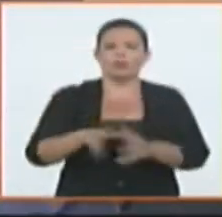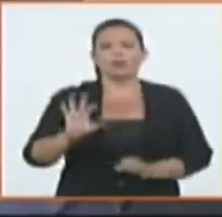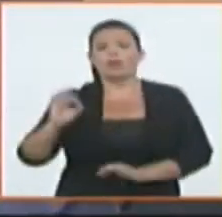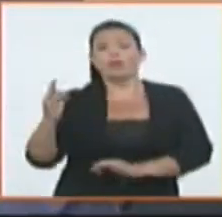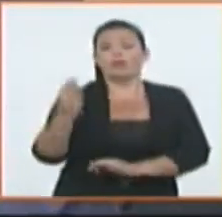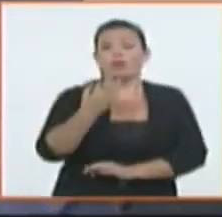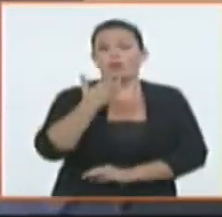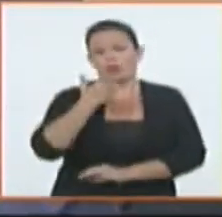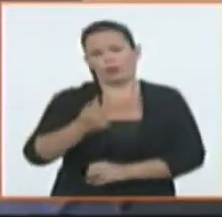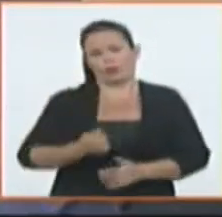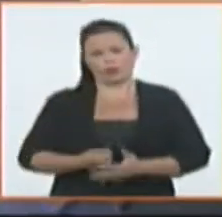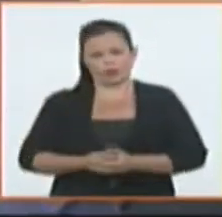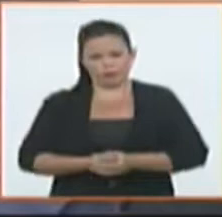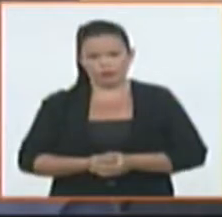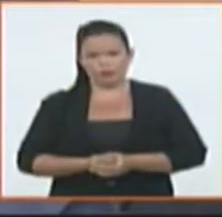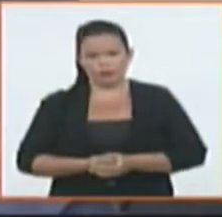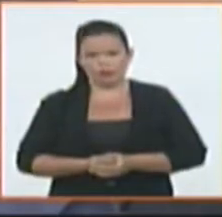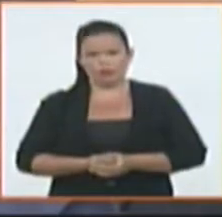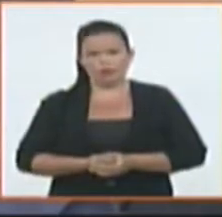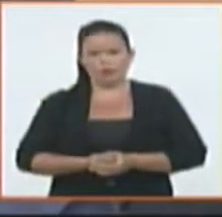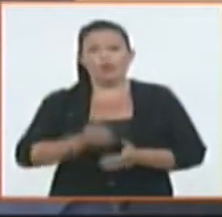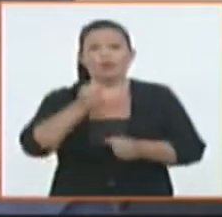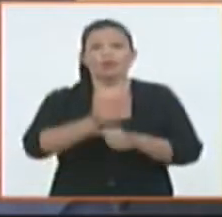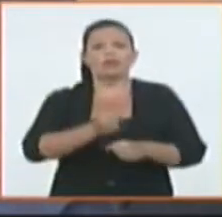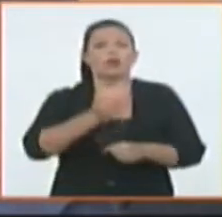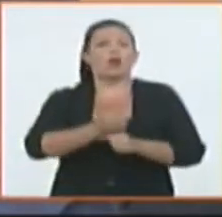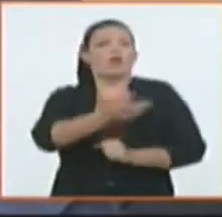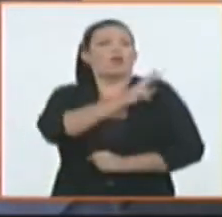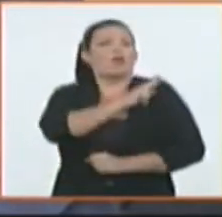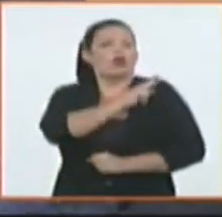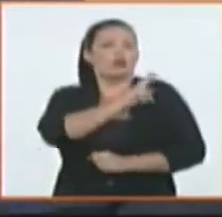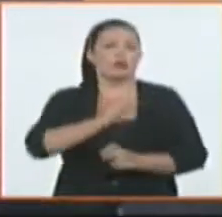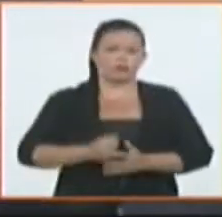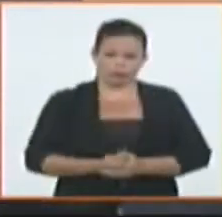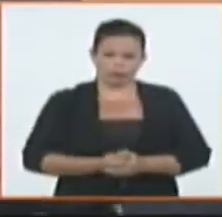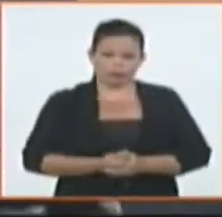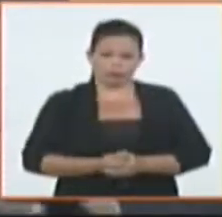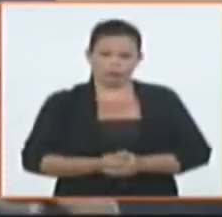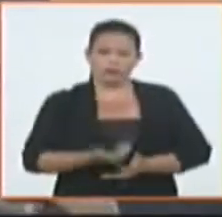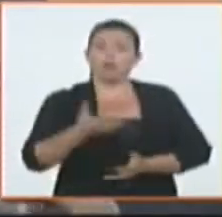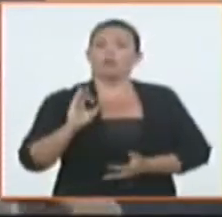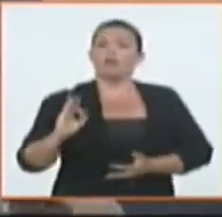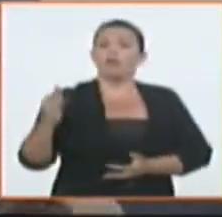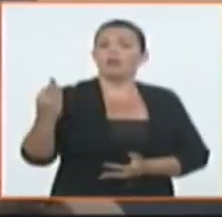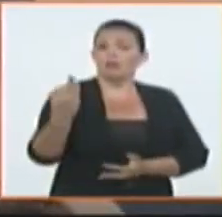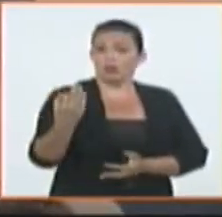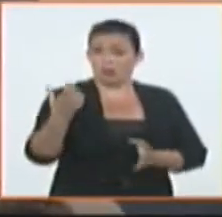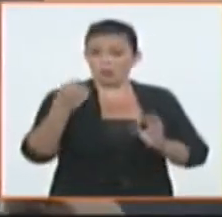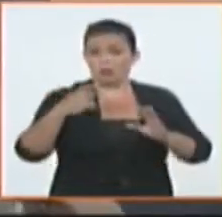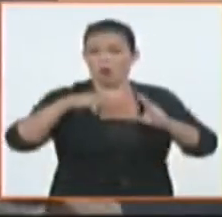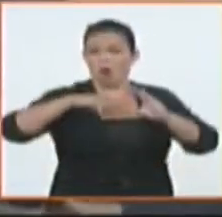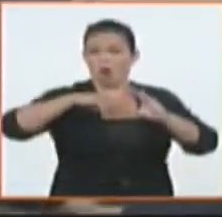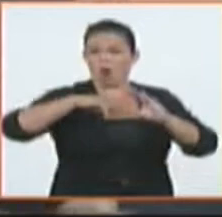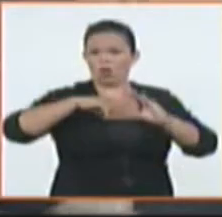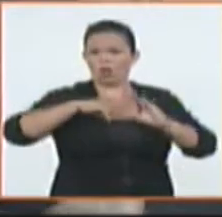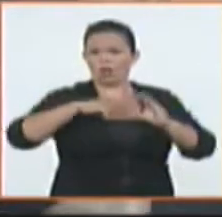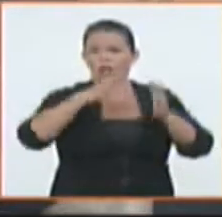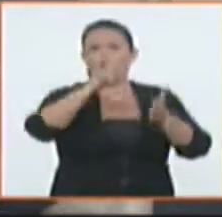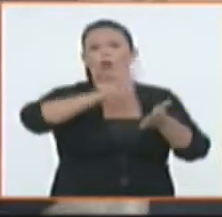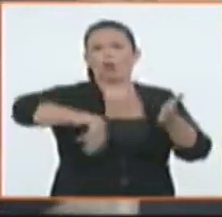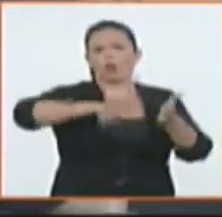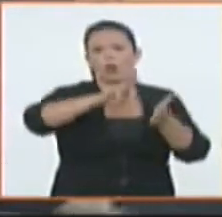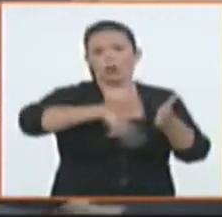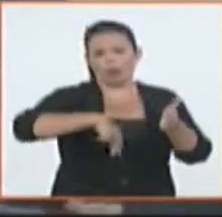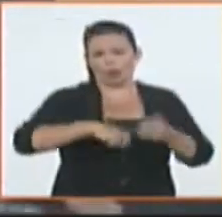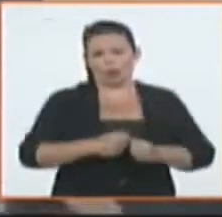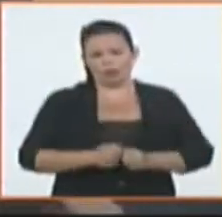cuadros. Hay que desarrollar el concepto de poder popular, que es al último que me voy a referir. Hay que fortalecer, por todas estas